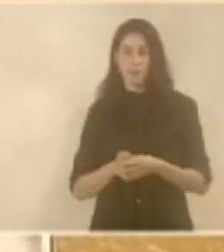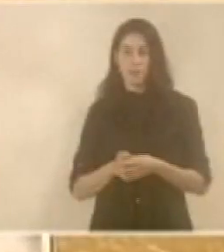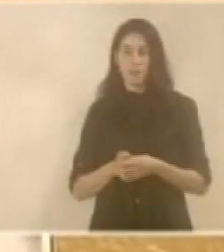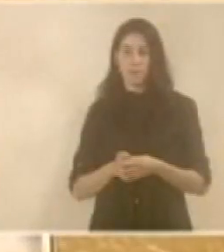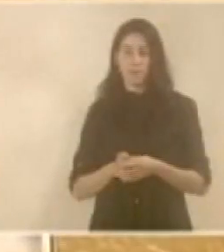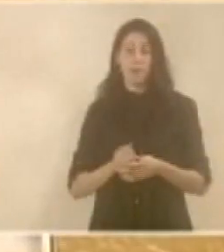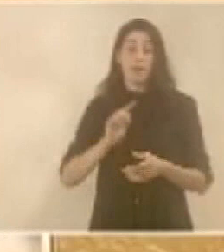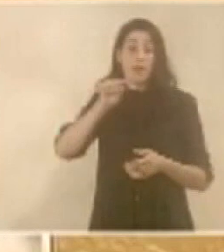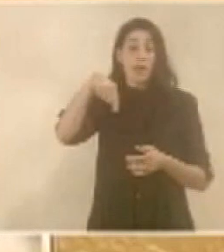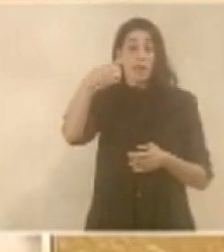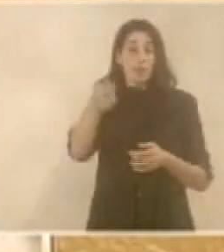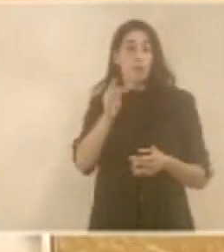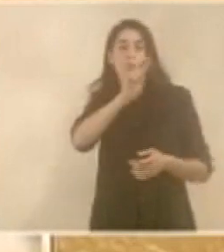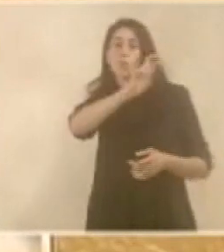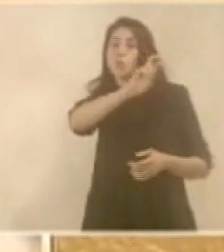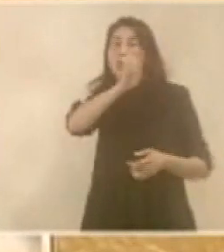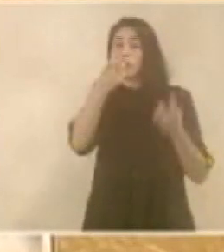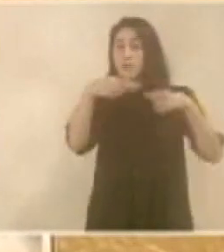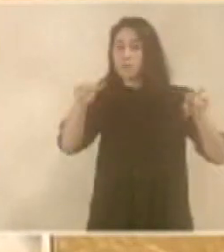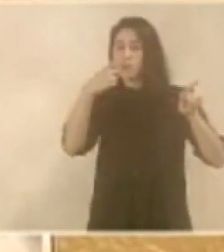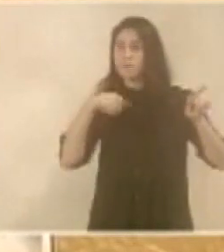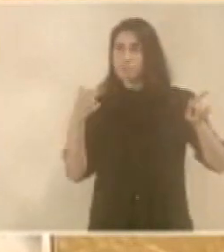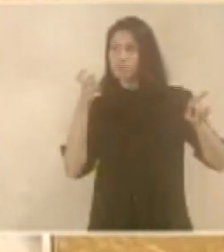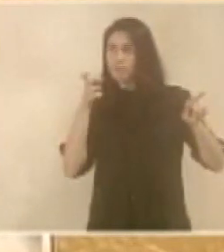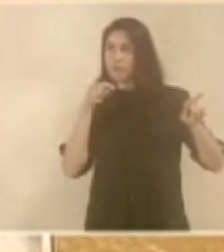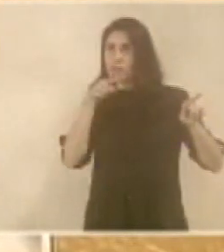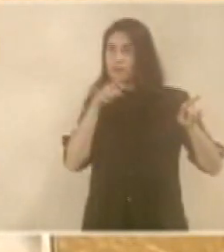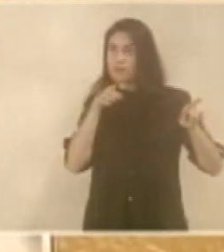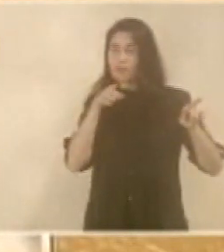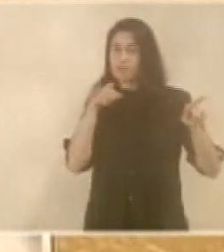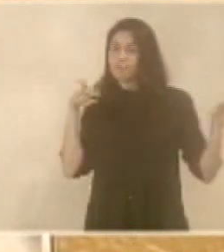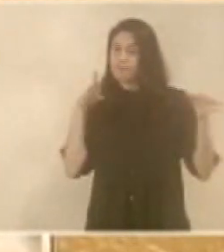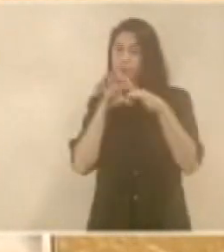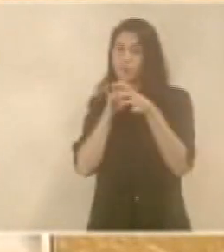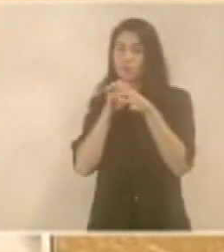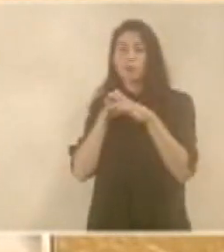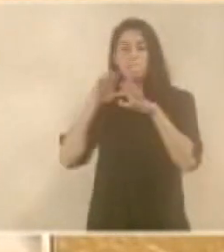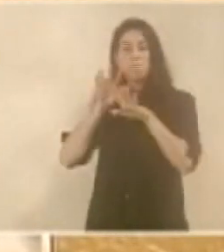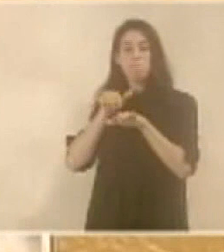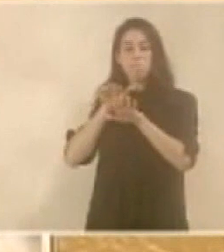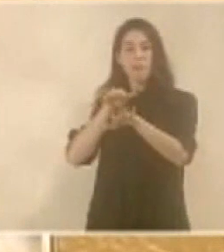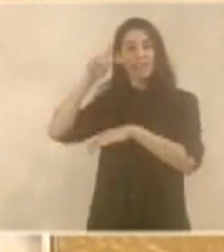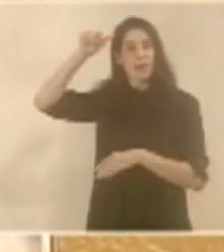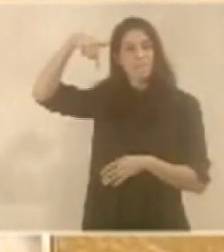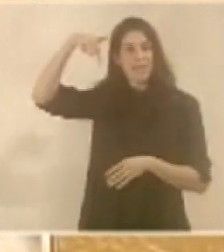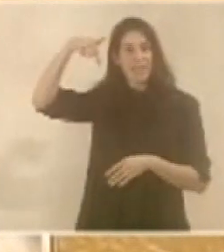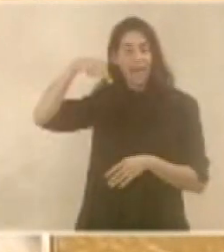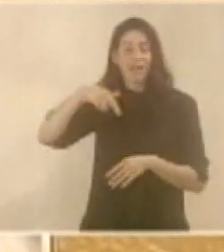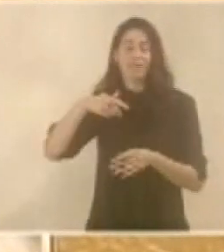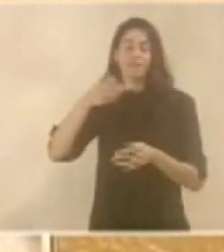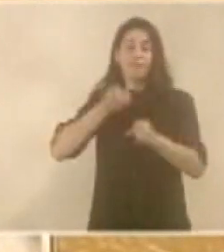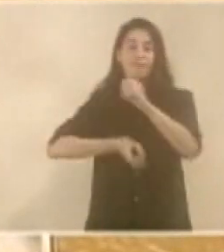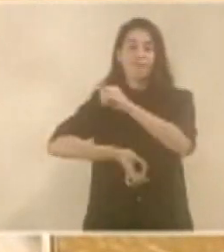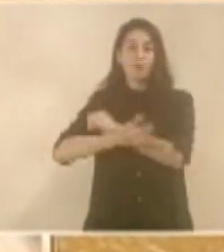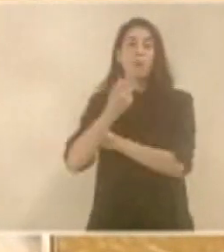con República, pero debemos tener en cuenta que esta marcha militar surgió en 1820 a favor de la monarquía